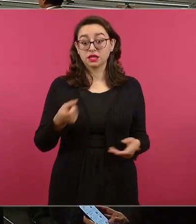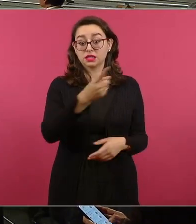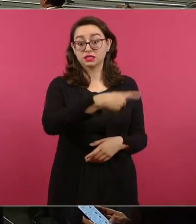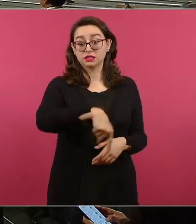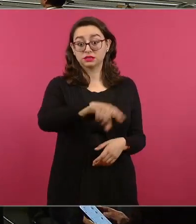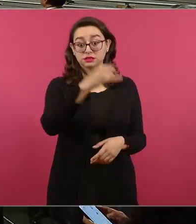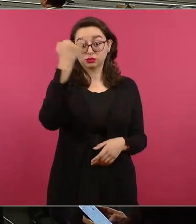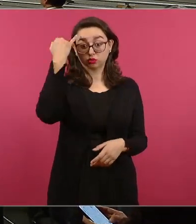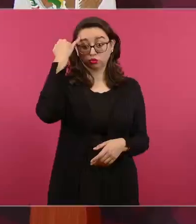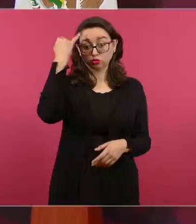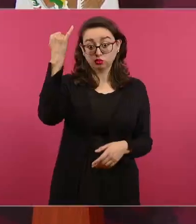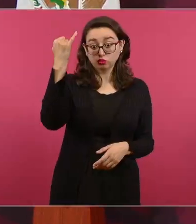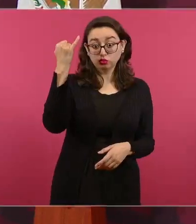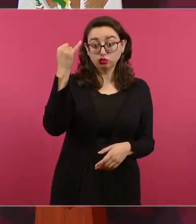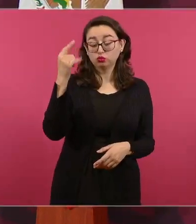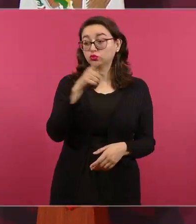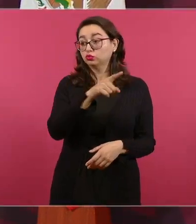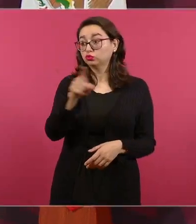si se hacen encuestas,